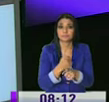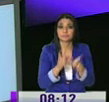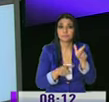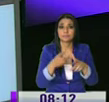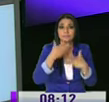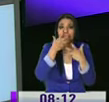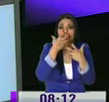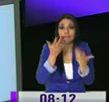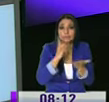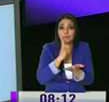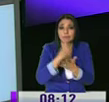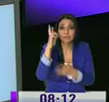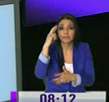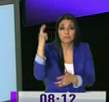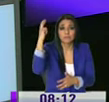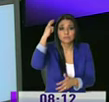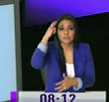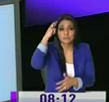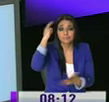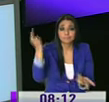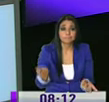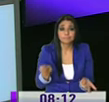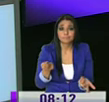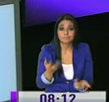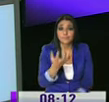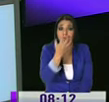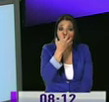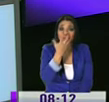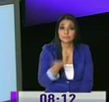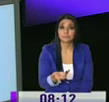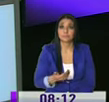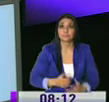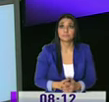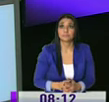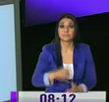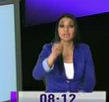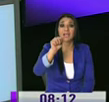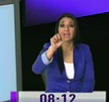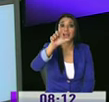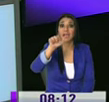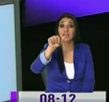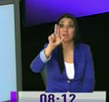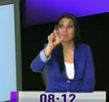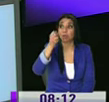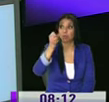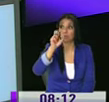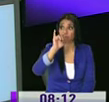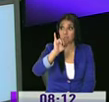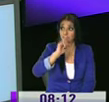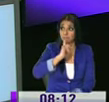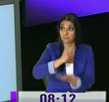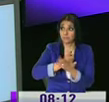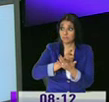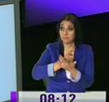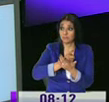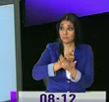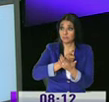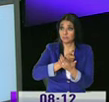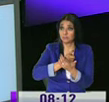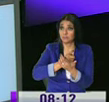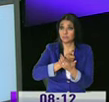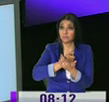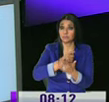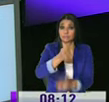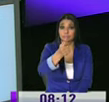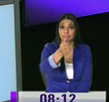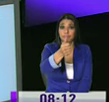los vecinos de este sector como este sector aún así es no si no eres vamos a aprender la verdad